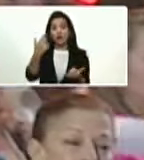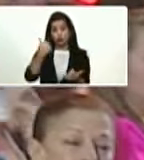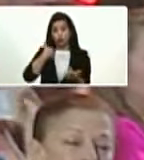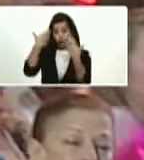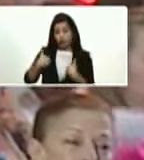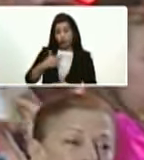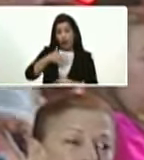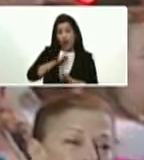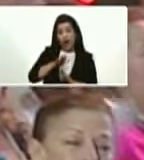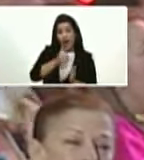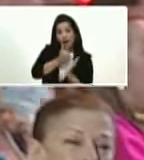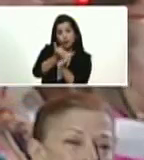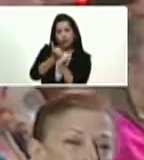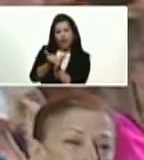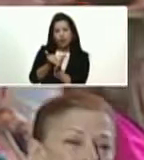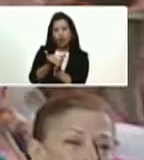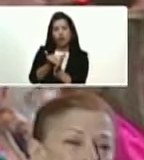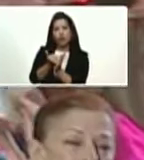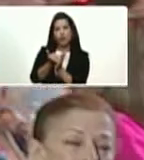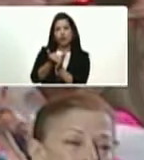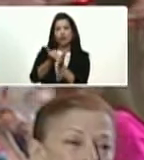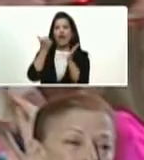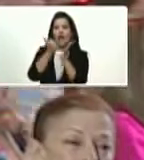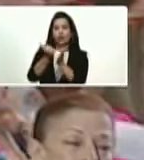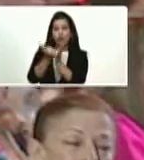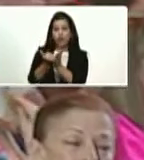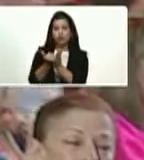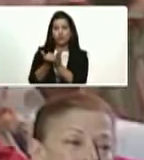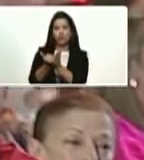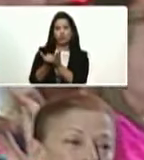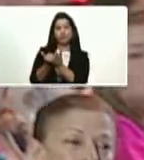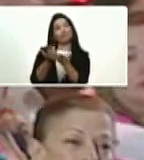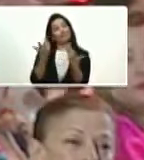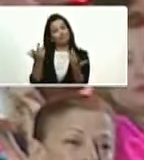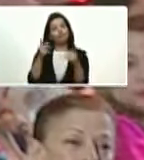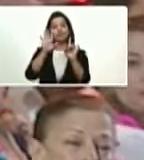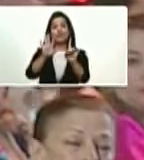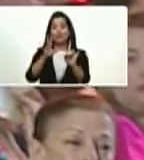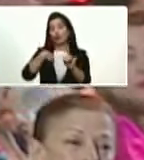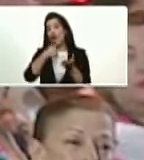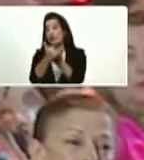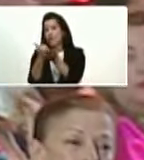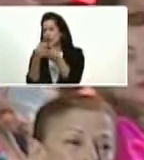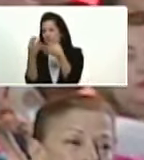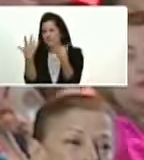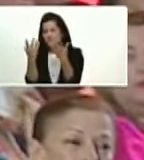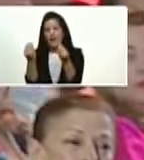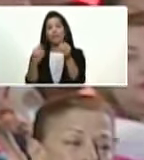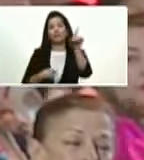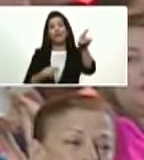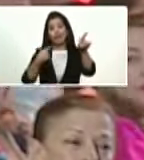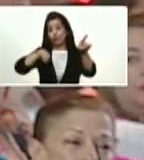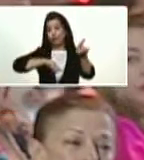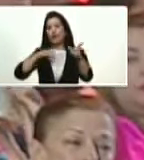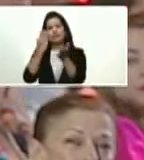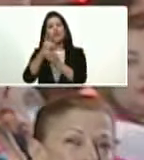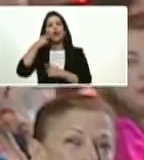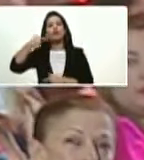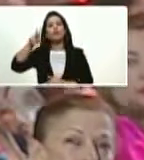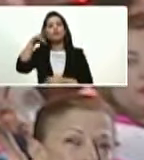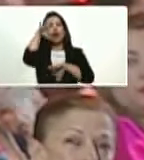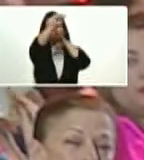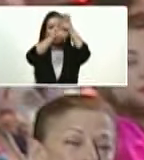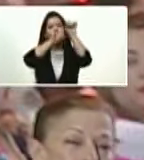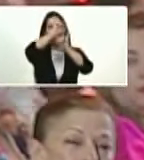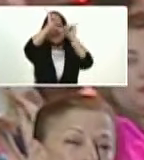gran significación a la sustitución de importaciones, presidente. Correcto. Estamos haciendo en este